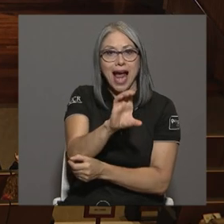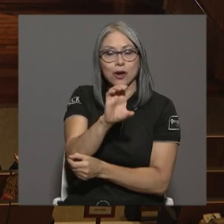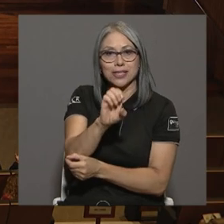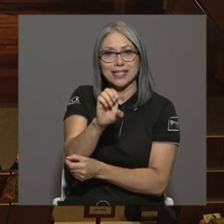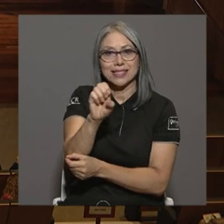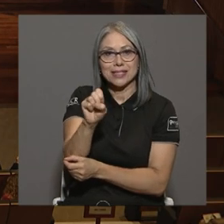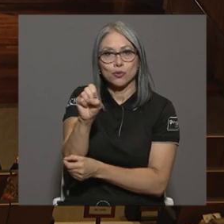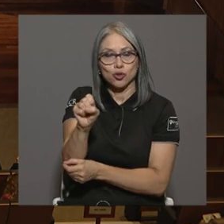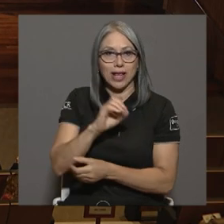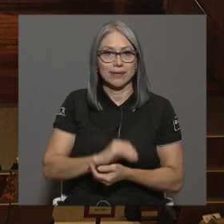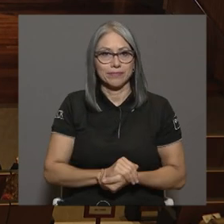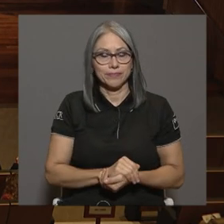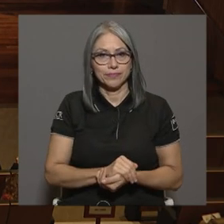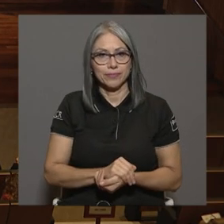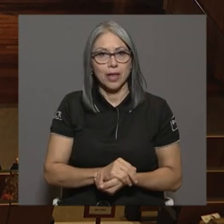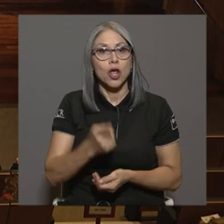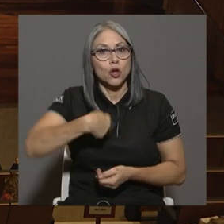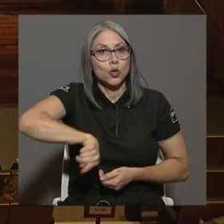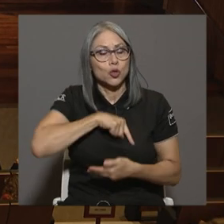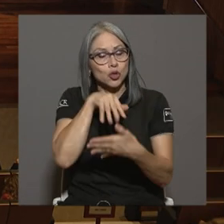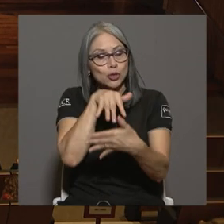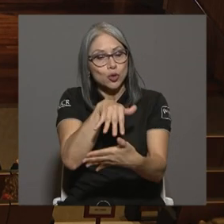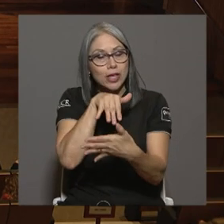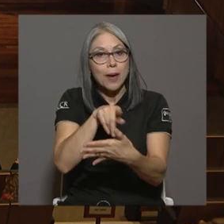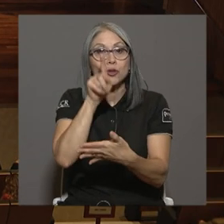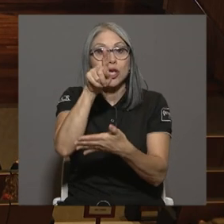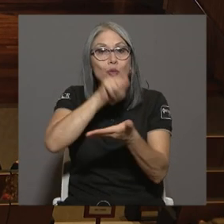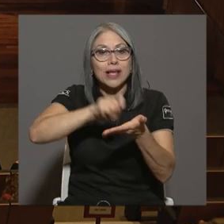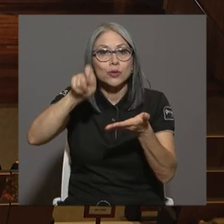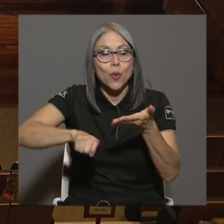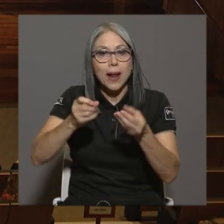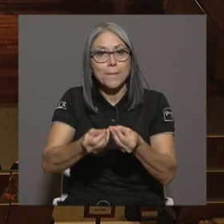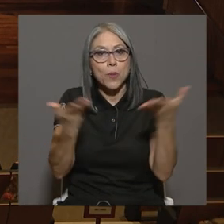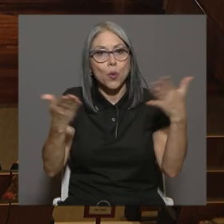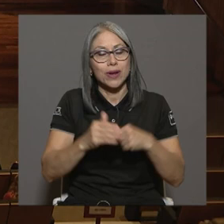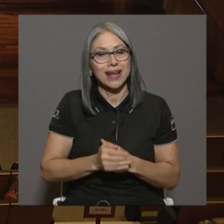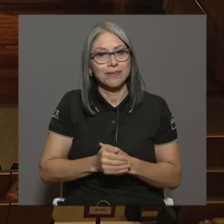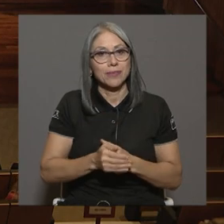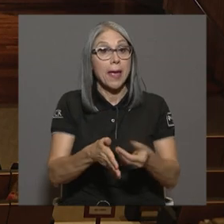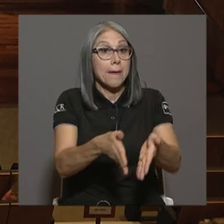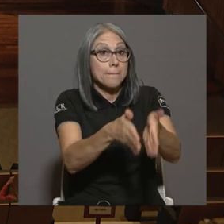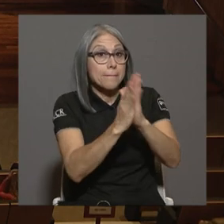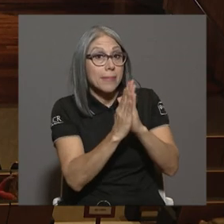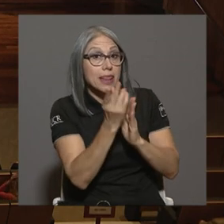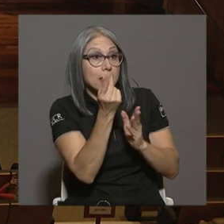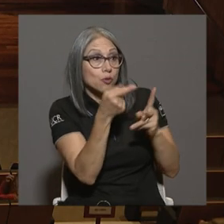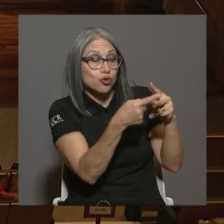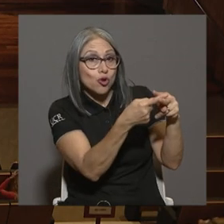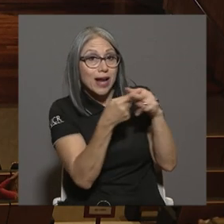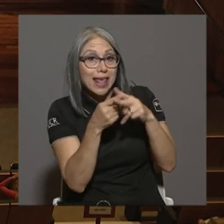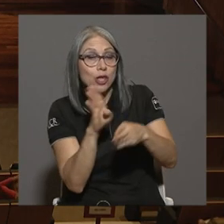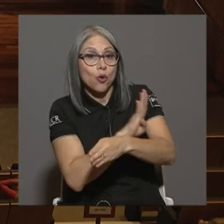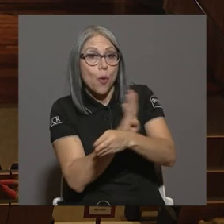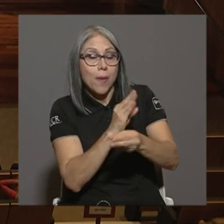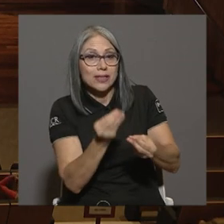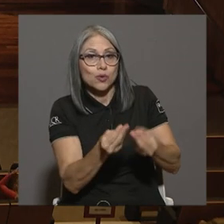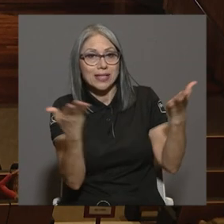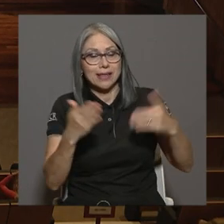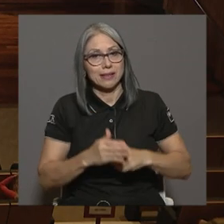Seguro Social. Nos educamos en una escuela pública, solicitamos un crédito a un banco